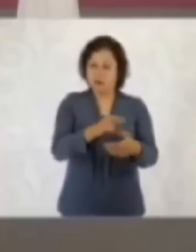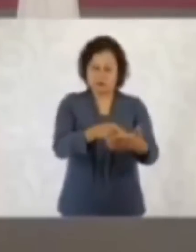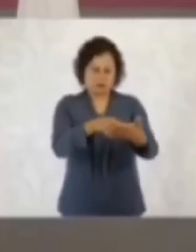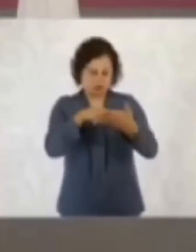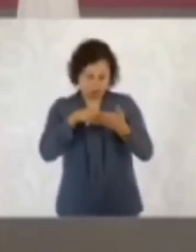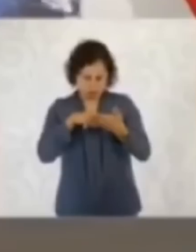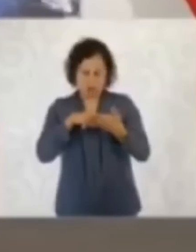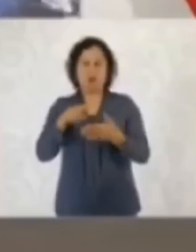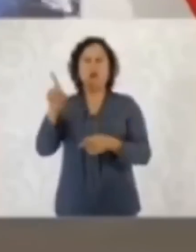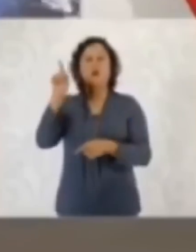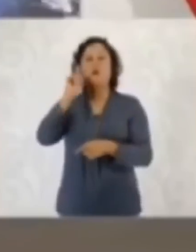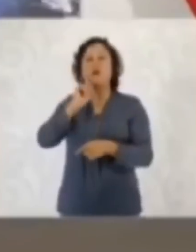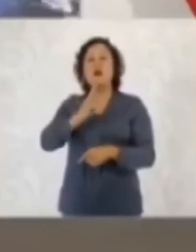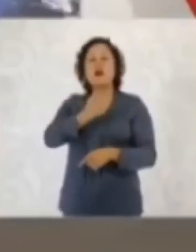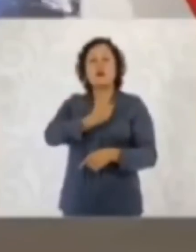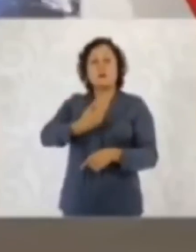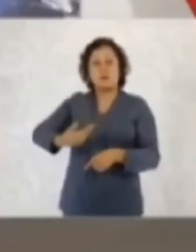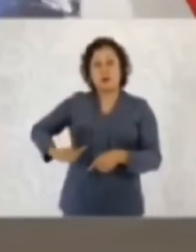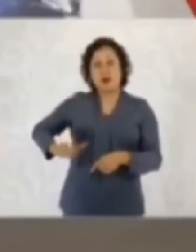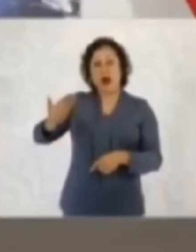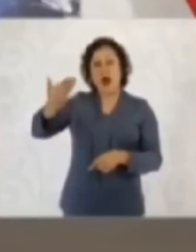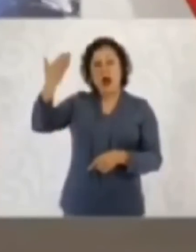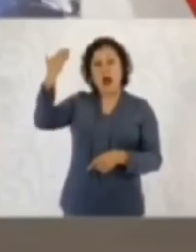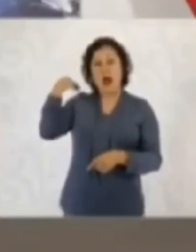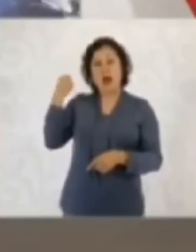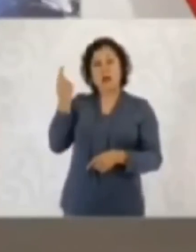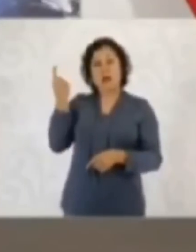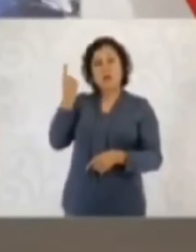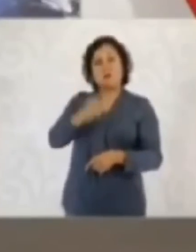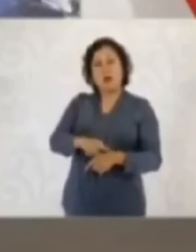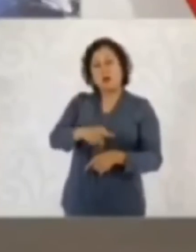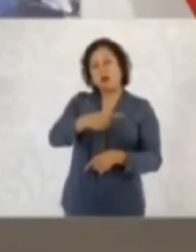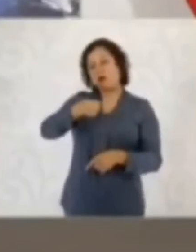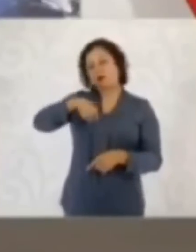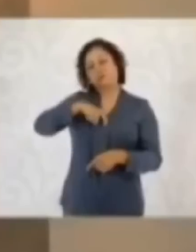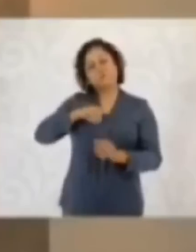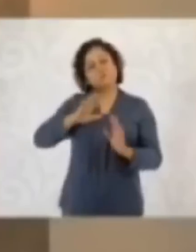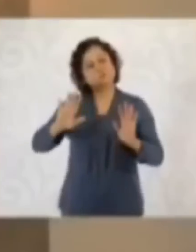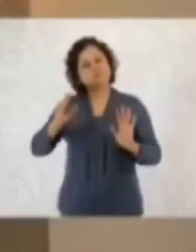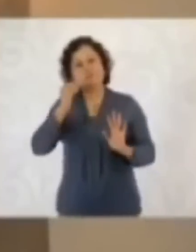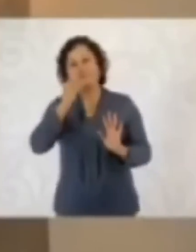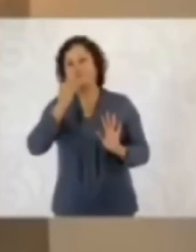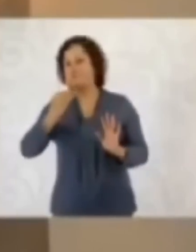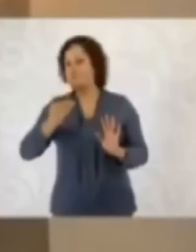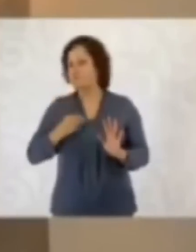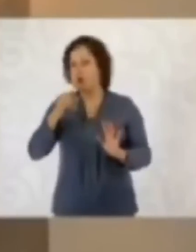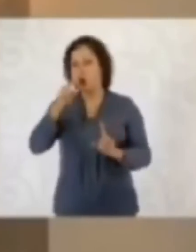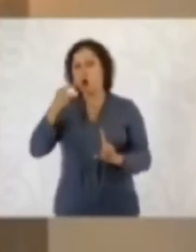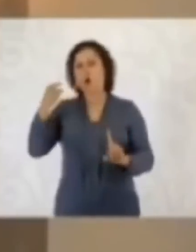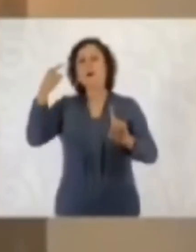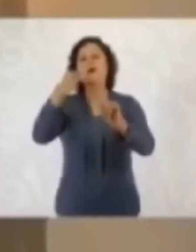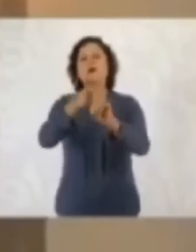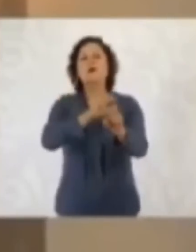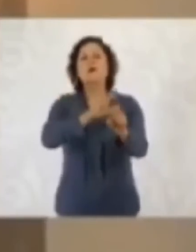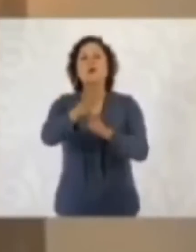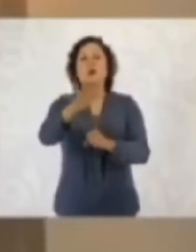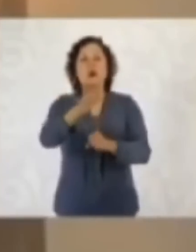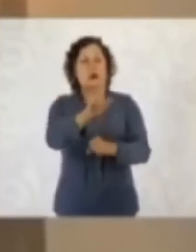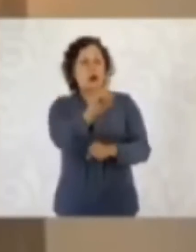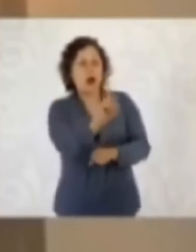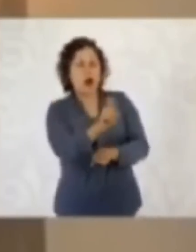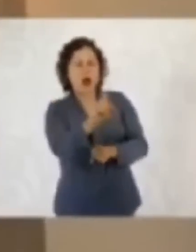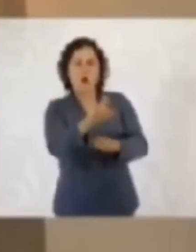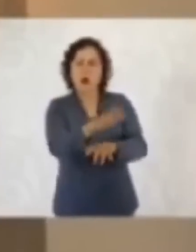presidenta, vamos a seguir pues garantizando en primer lugar el derecho humano al agua y evitando